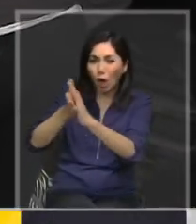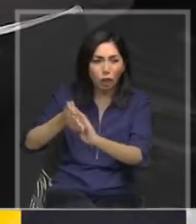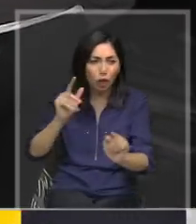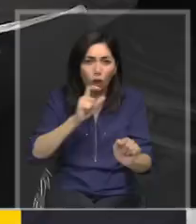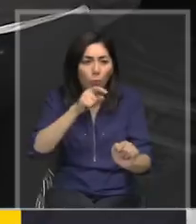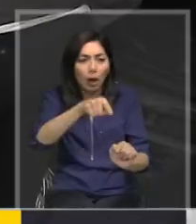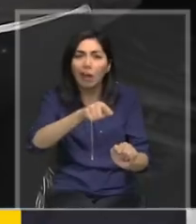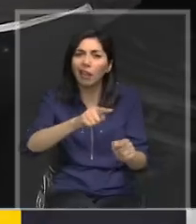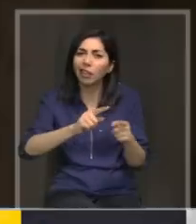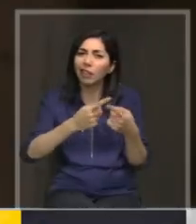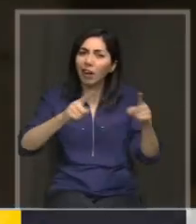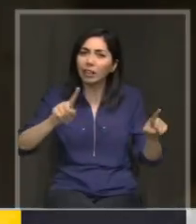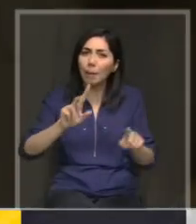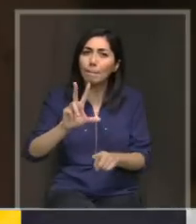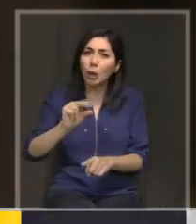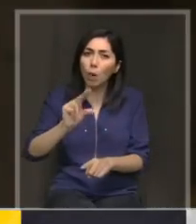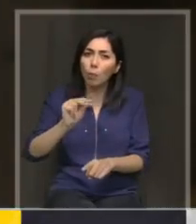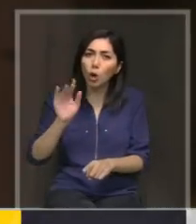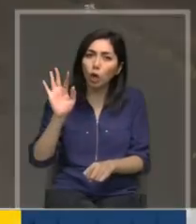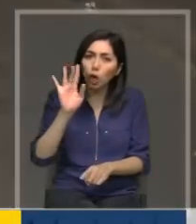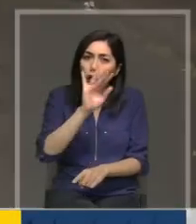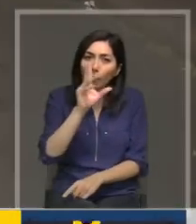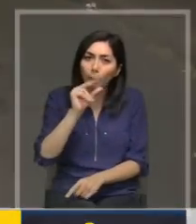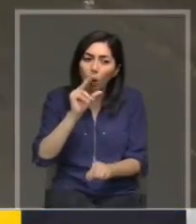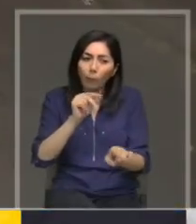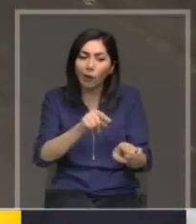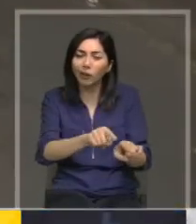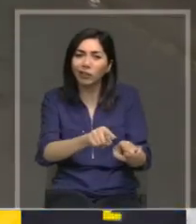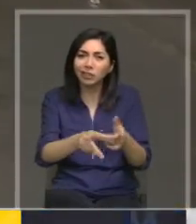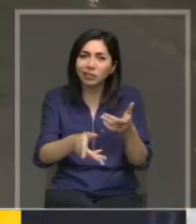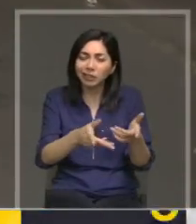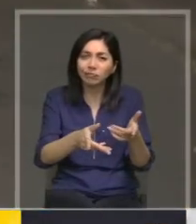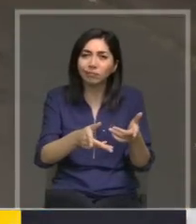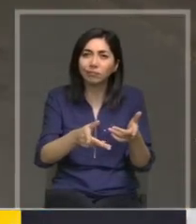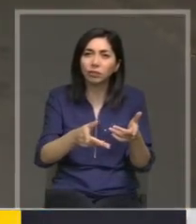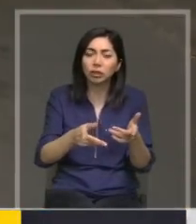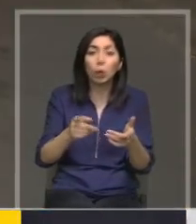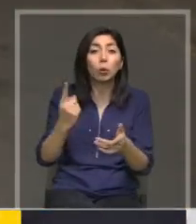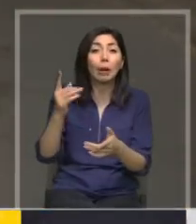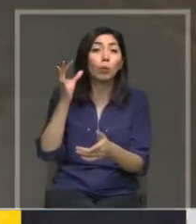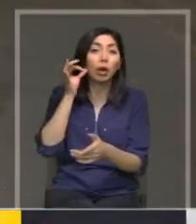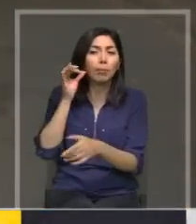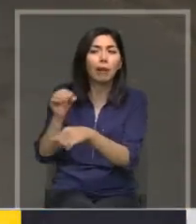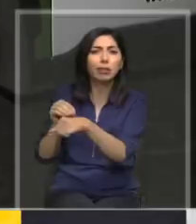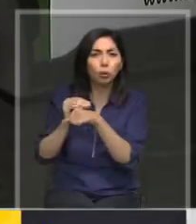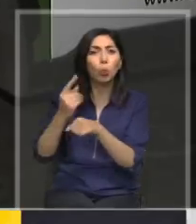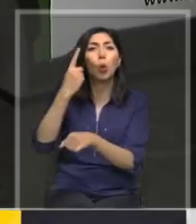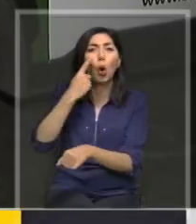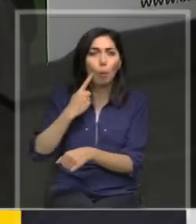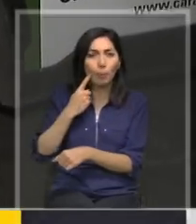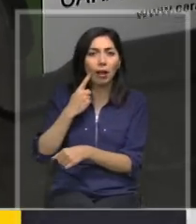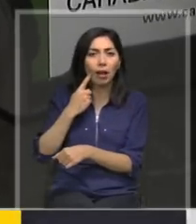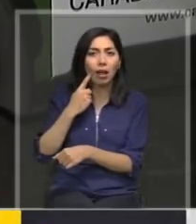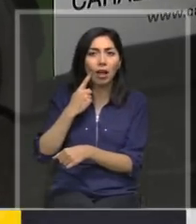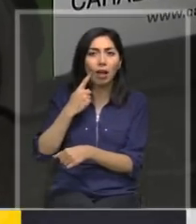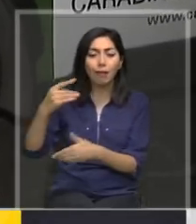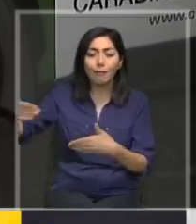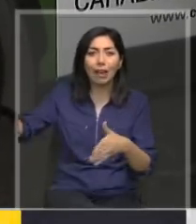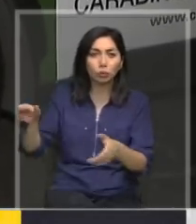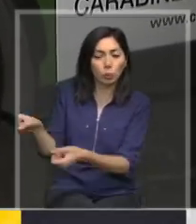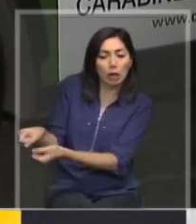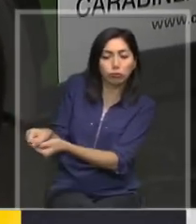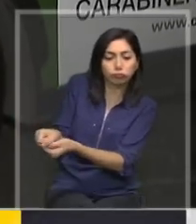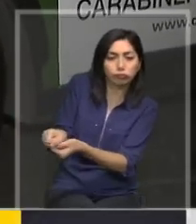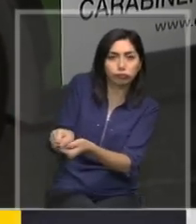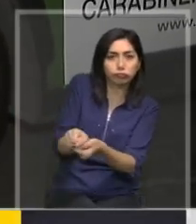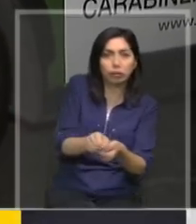gris. Lo que me cuenta una vecina también, dice que hace rato, como a las 4, andaba un hombre con un basurero gris paseándolo por la calle Maipo.